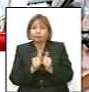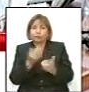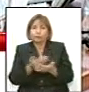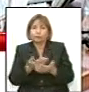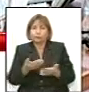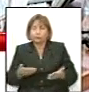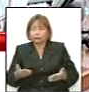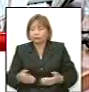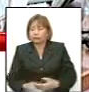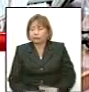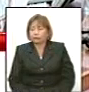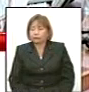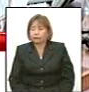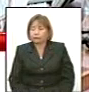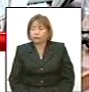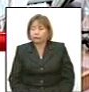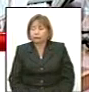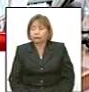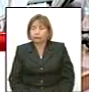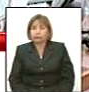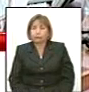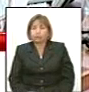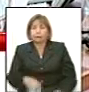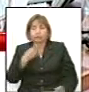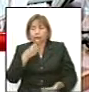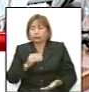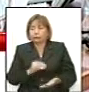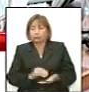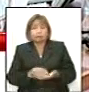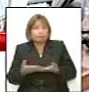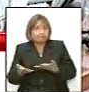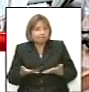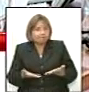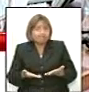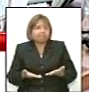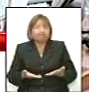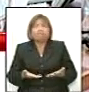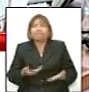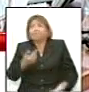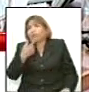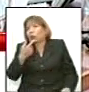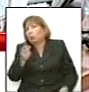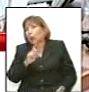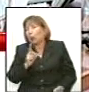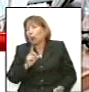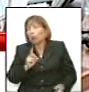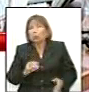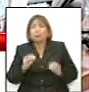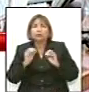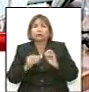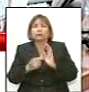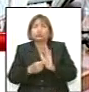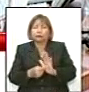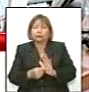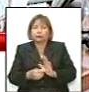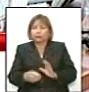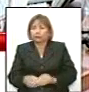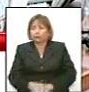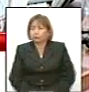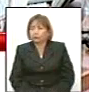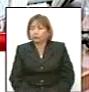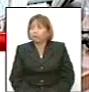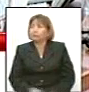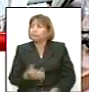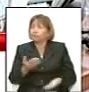prioridades para no tener intervenciones, digamos, o no atinadas, no pertinentes, y al